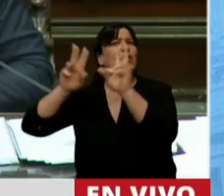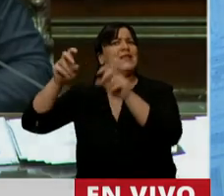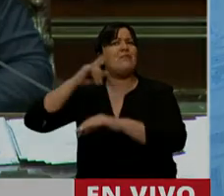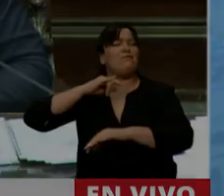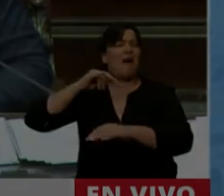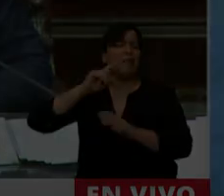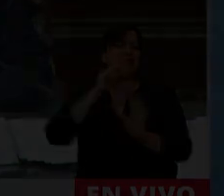Gracias, diputado.